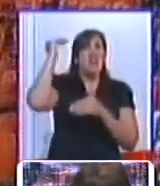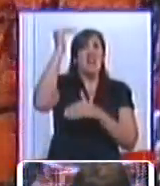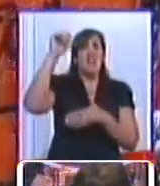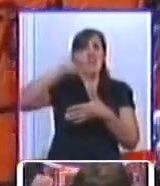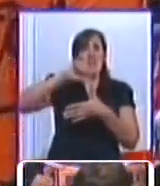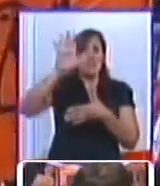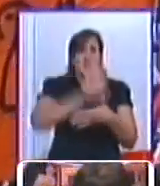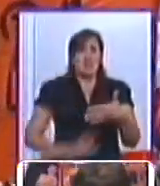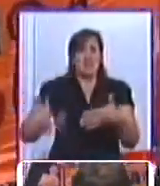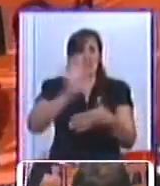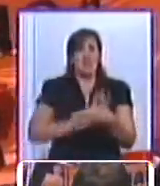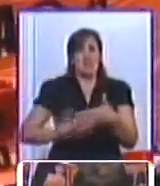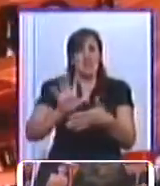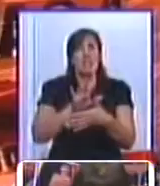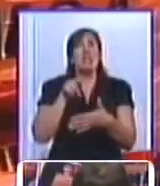Argentina.